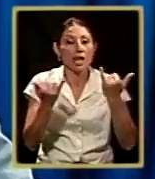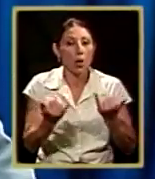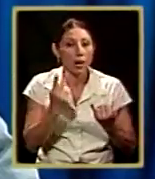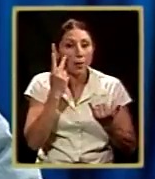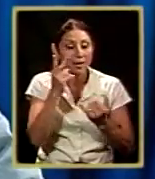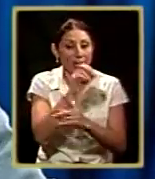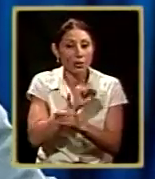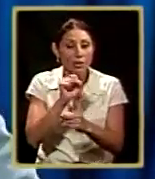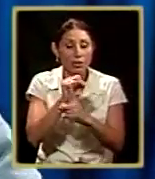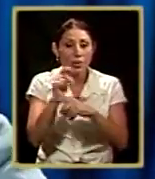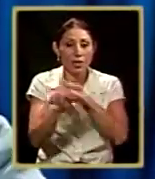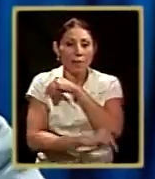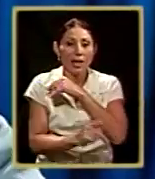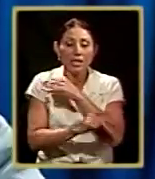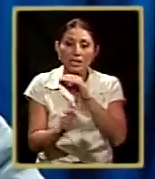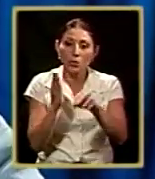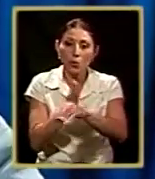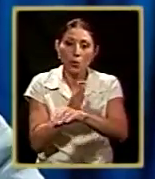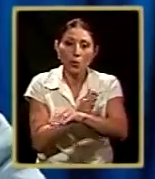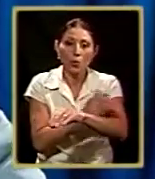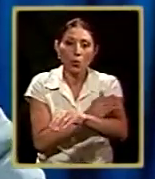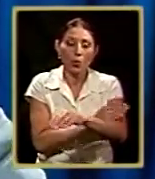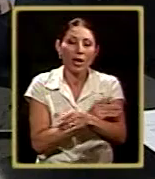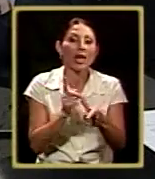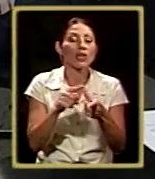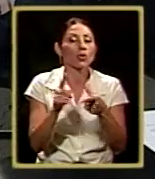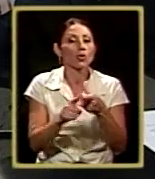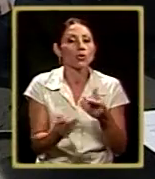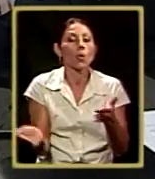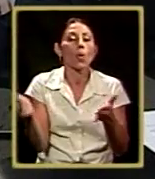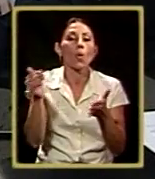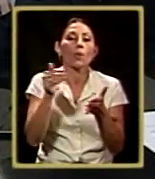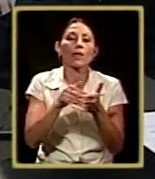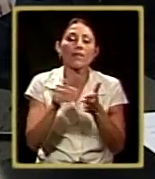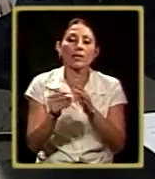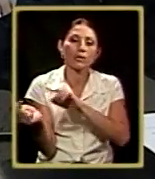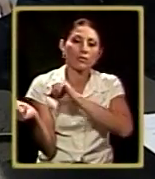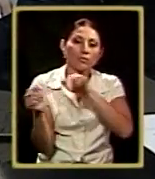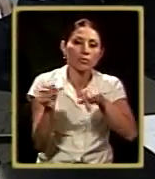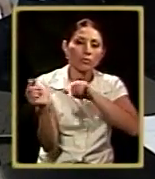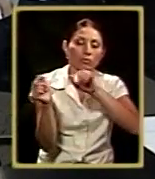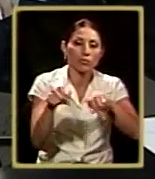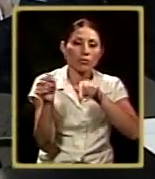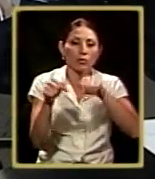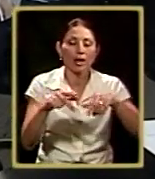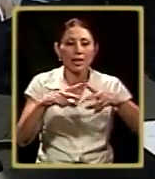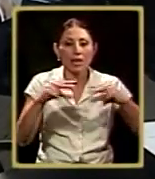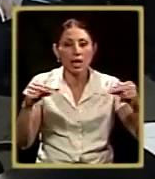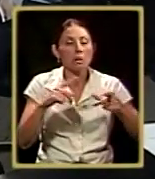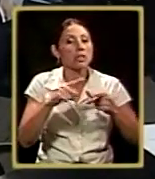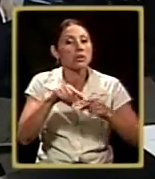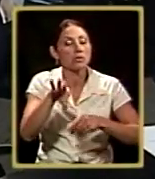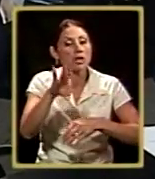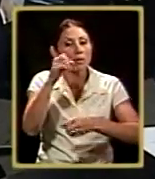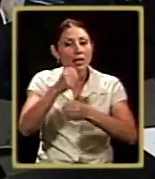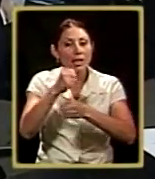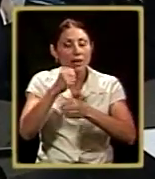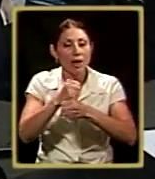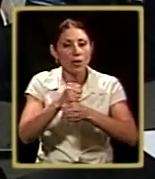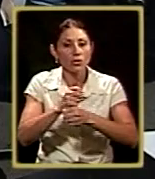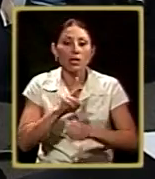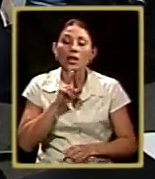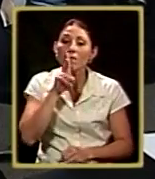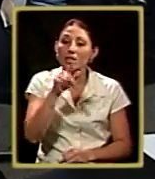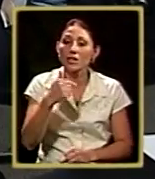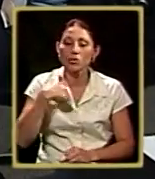mejorar, vuelven otra vez a su país y entonces encuentran trabajos y la verdad es que yo creo que todo el